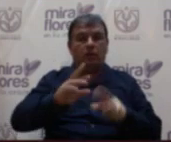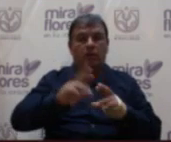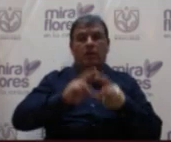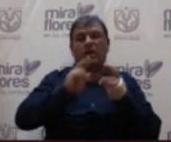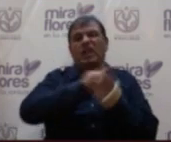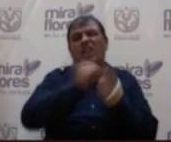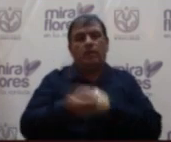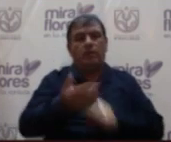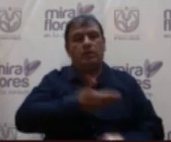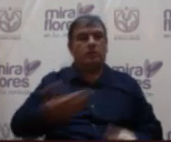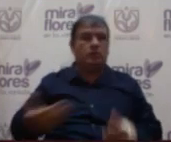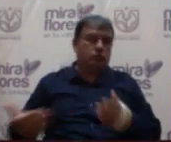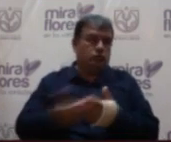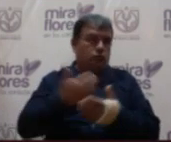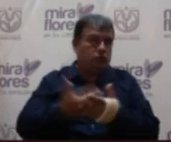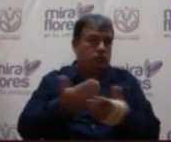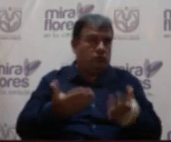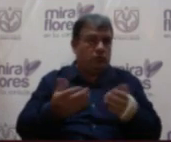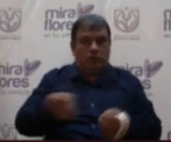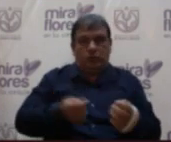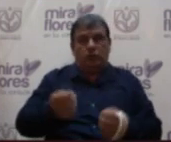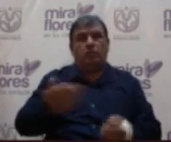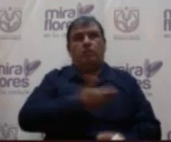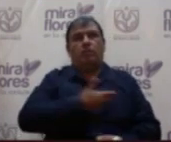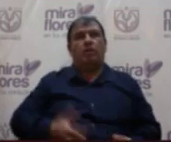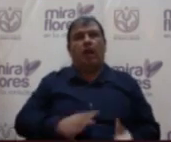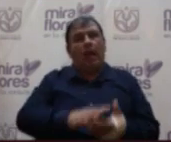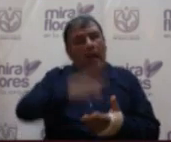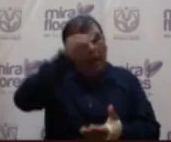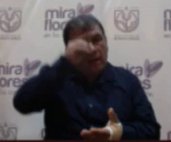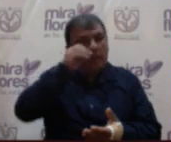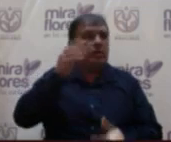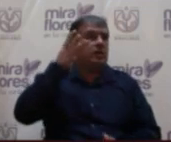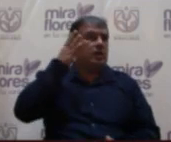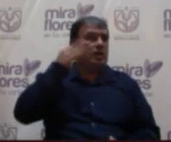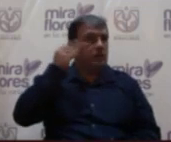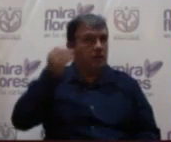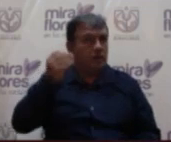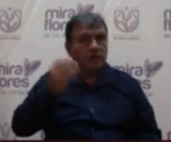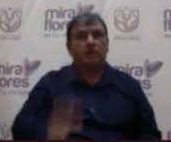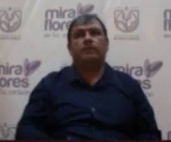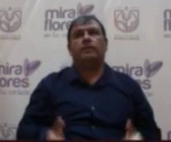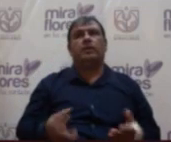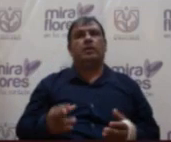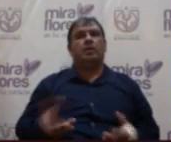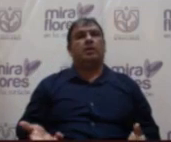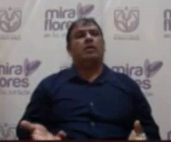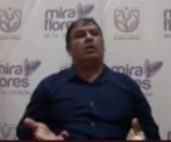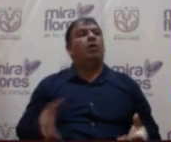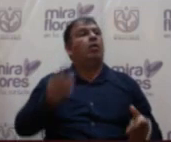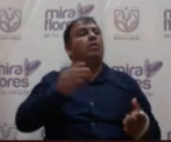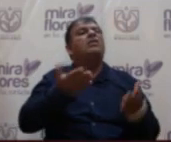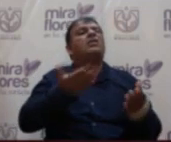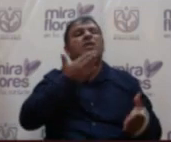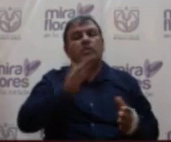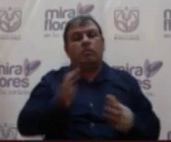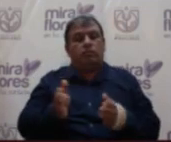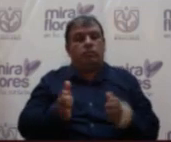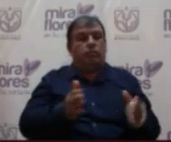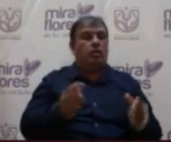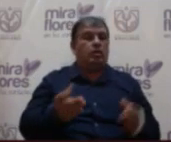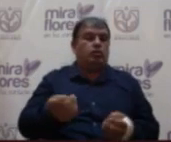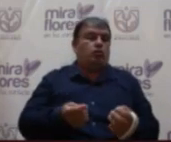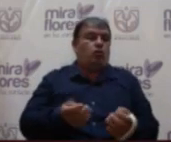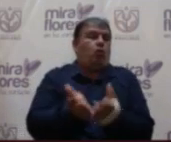Estado, Innovación en la Gestión Pública, Aprendiendo de la Experiencia, organizado por la Escuela de Gobierno y